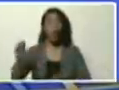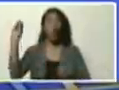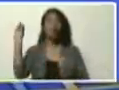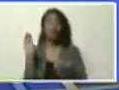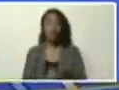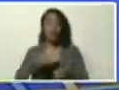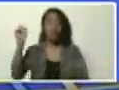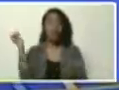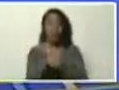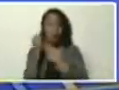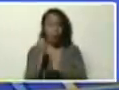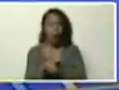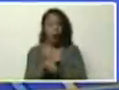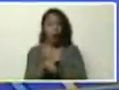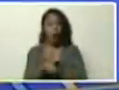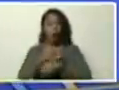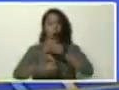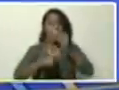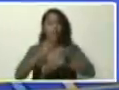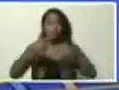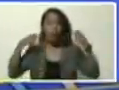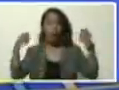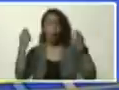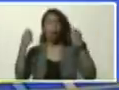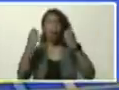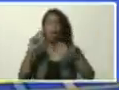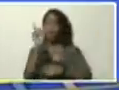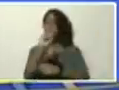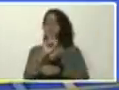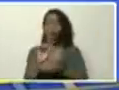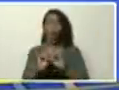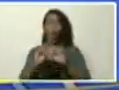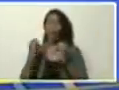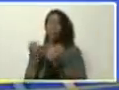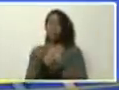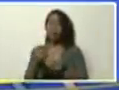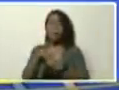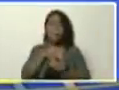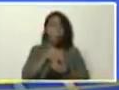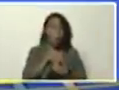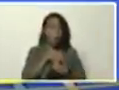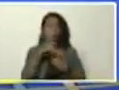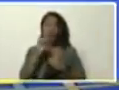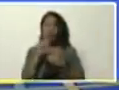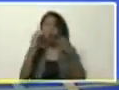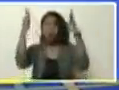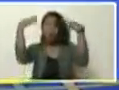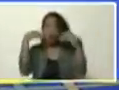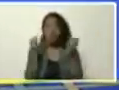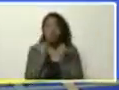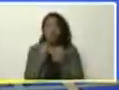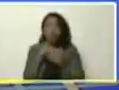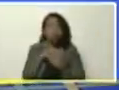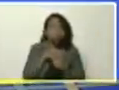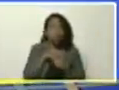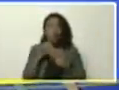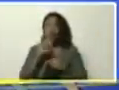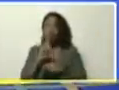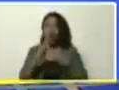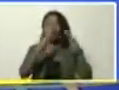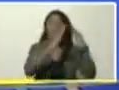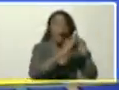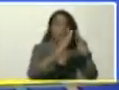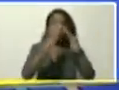a trabajar como lo hicimos en la campaña, no desde las oficinas, no desde los aires acondicionados, sino casa por